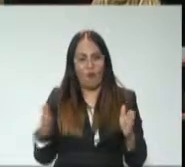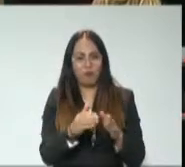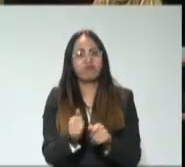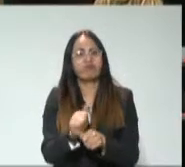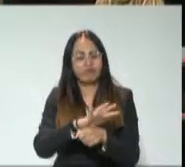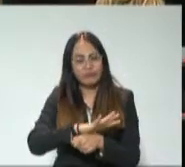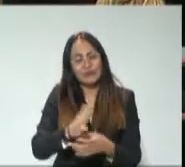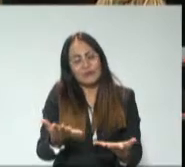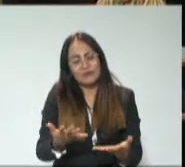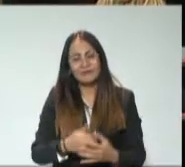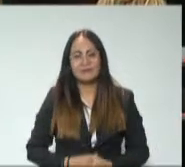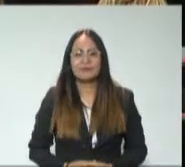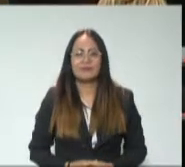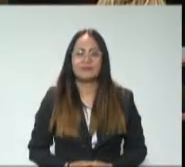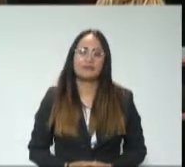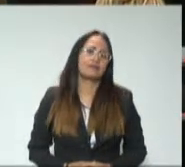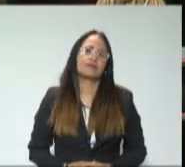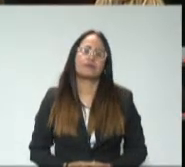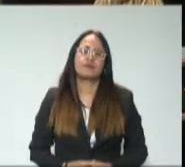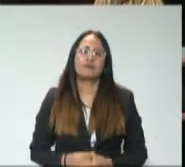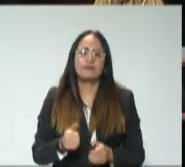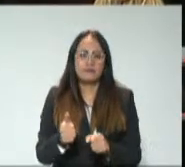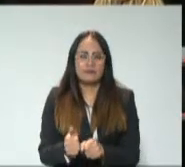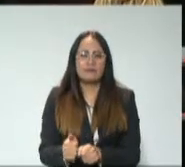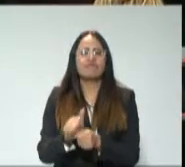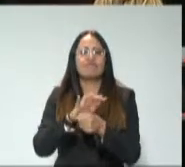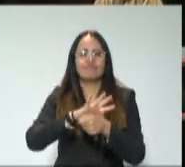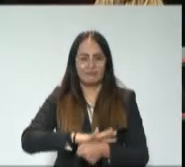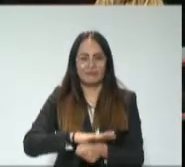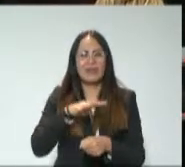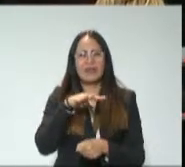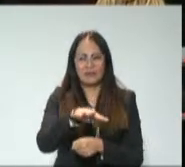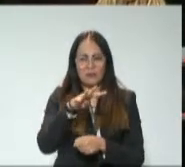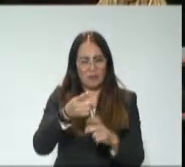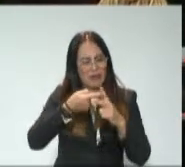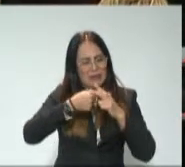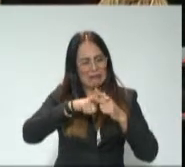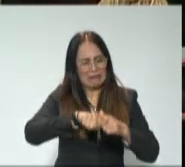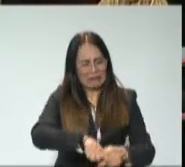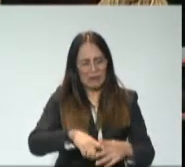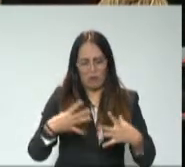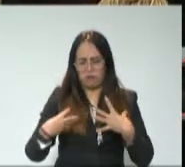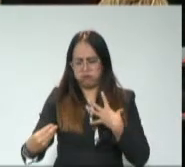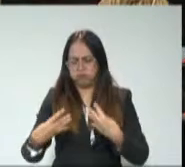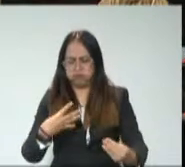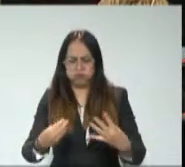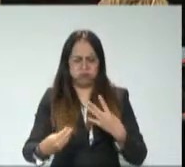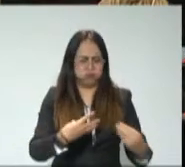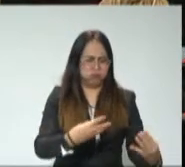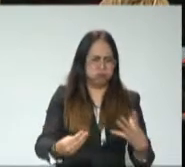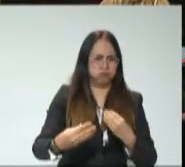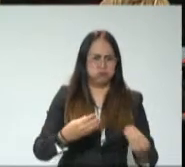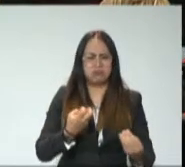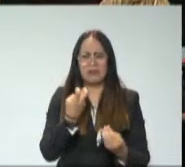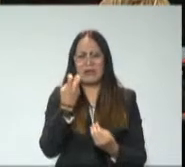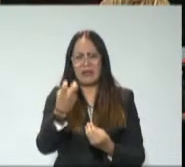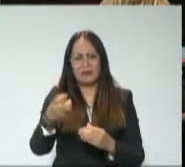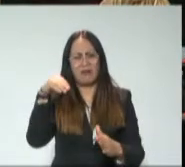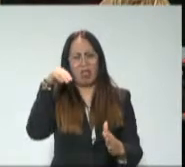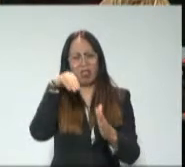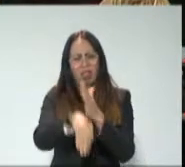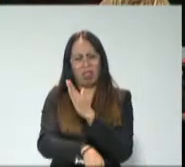bien la crisis detonada por la aparición del covid-19 ha tenido un impacto social